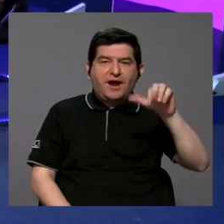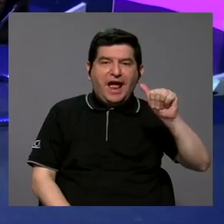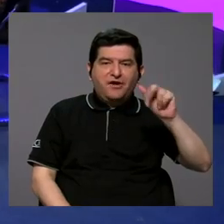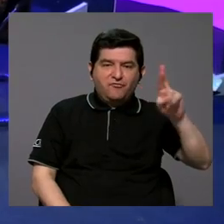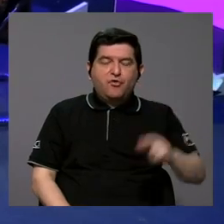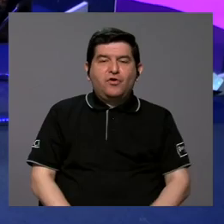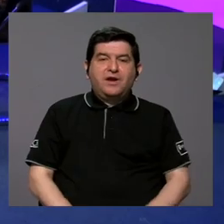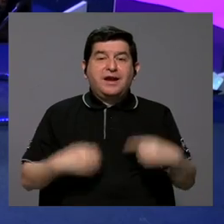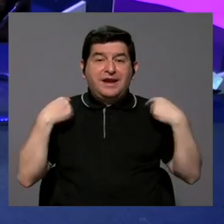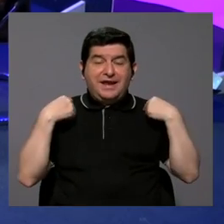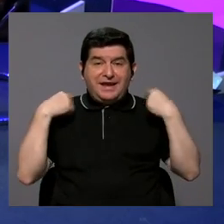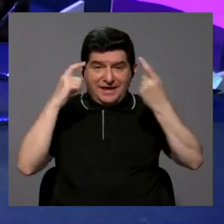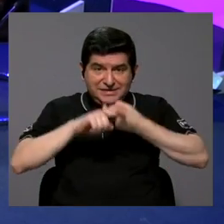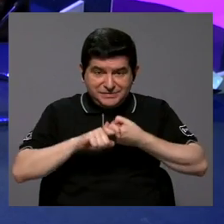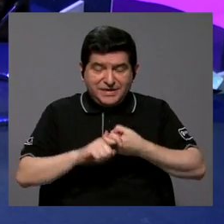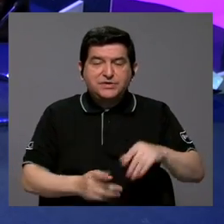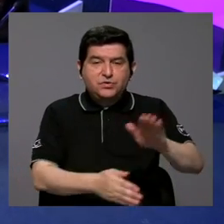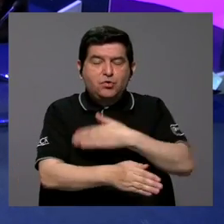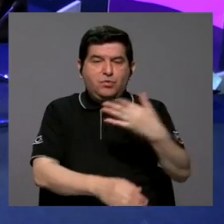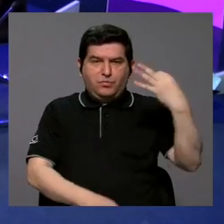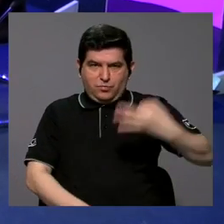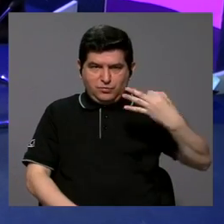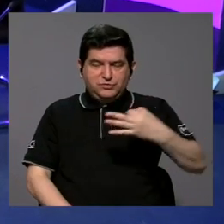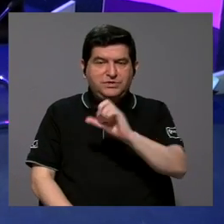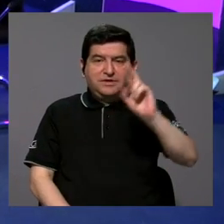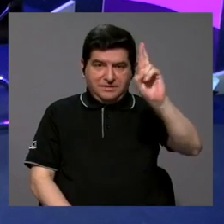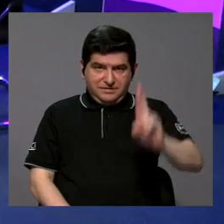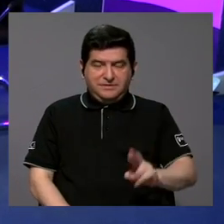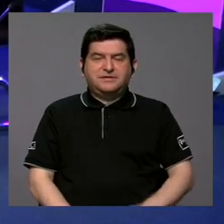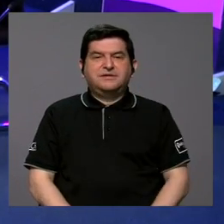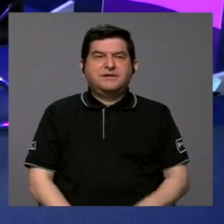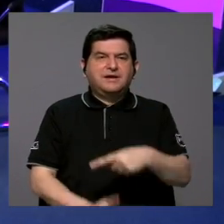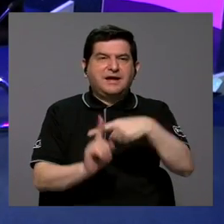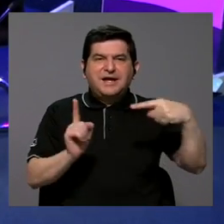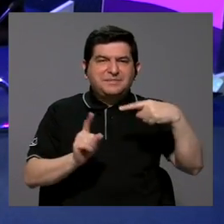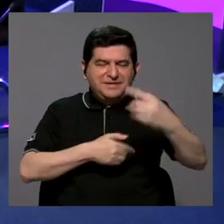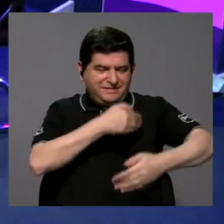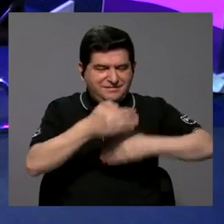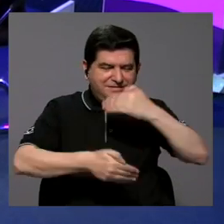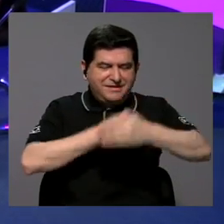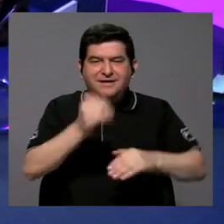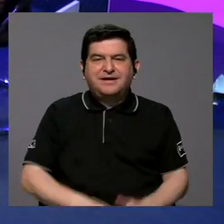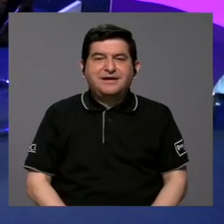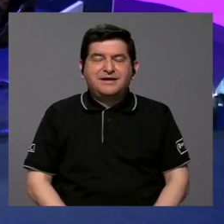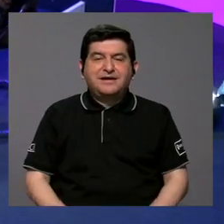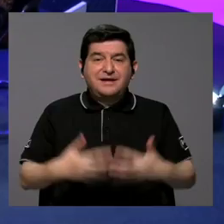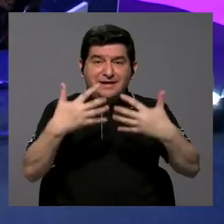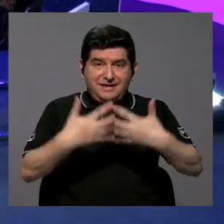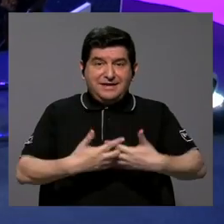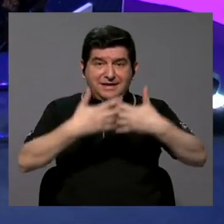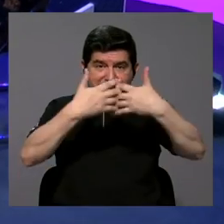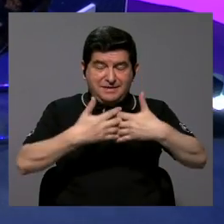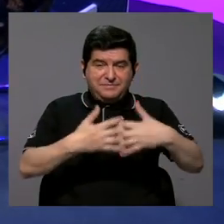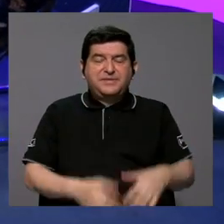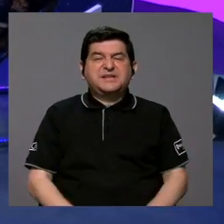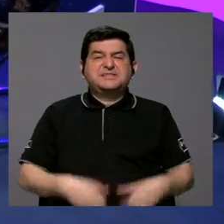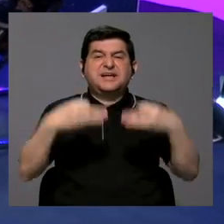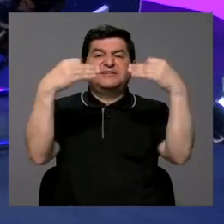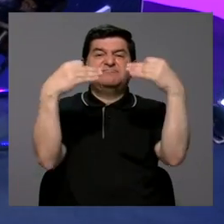de música original para Costa Rica, a medio camino la casa disquera